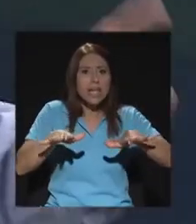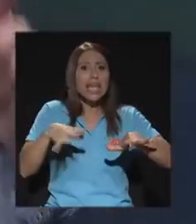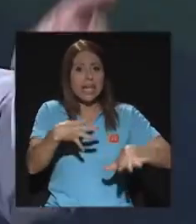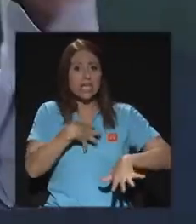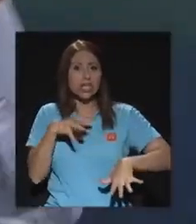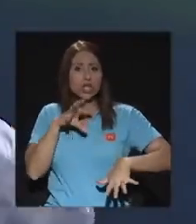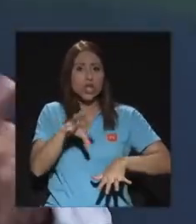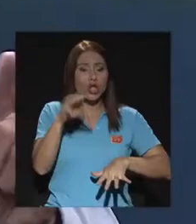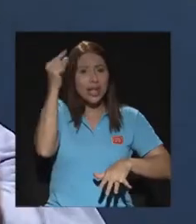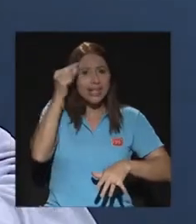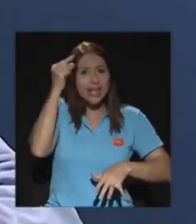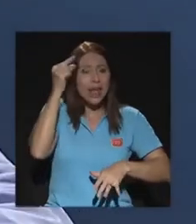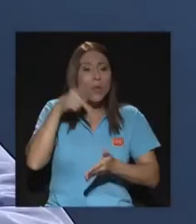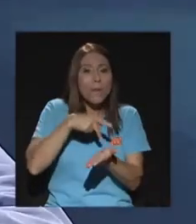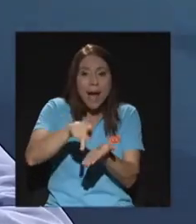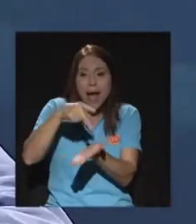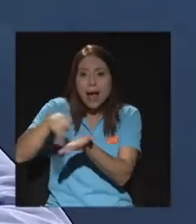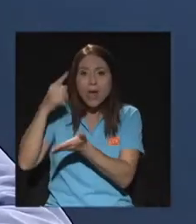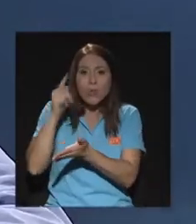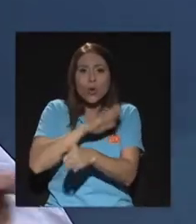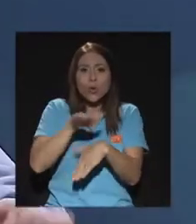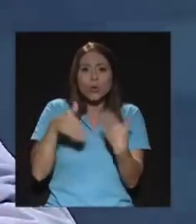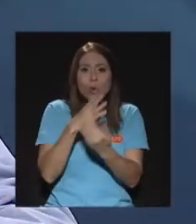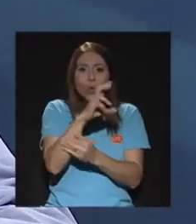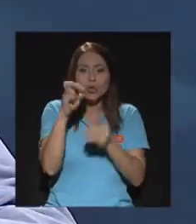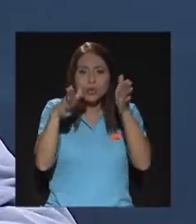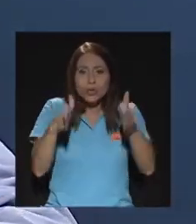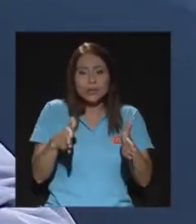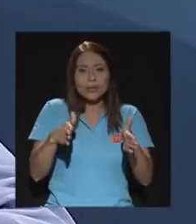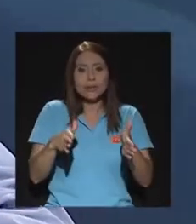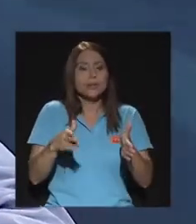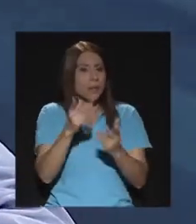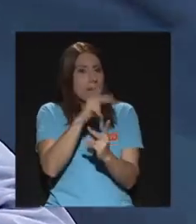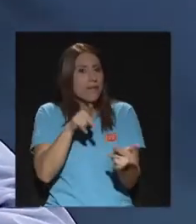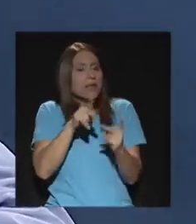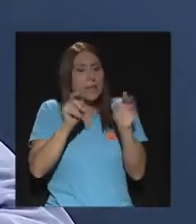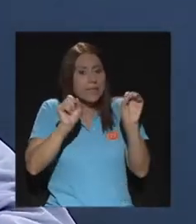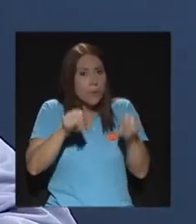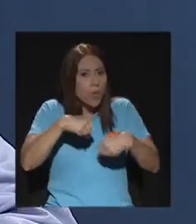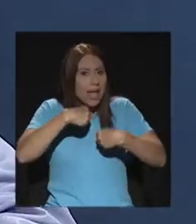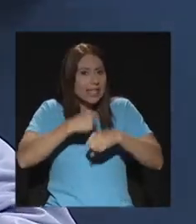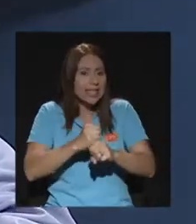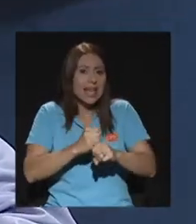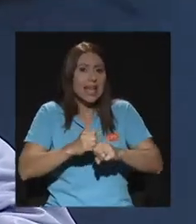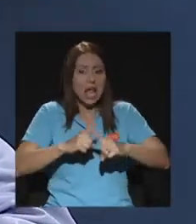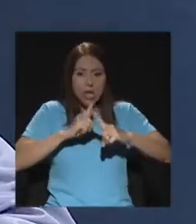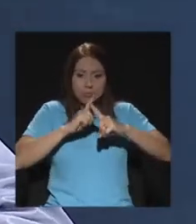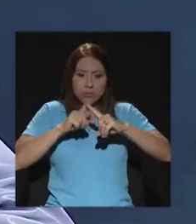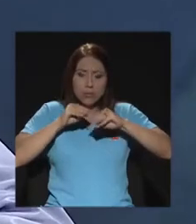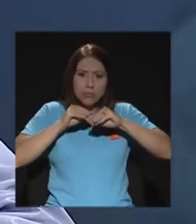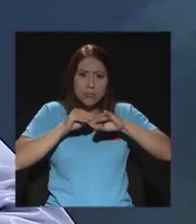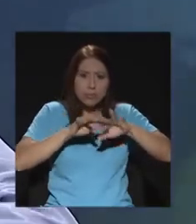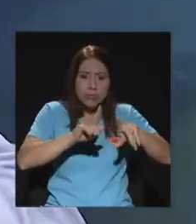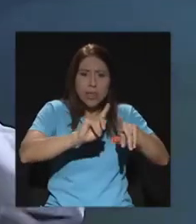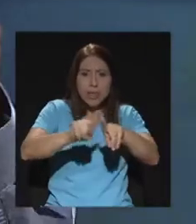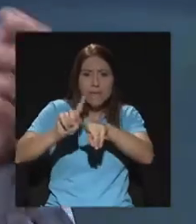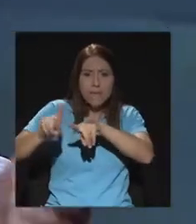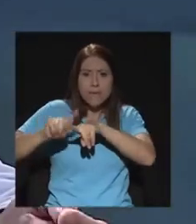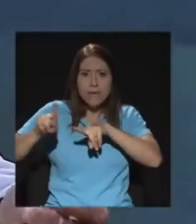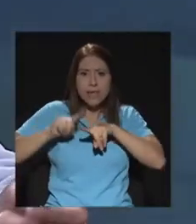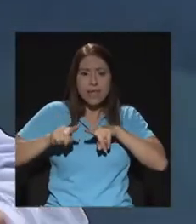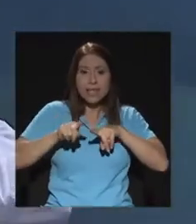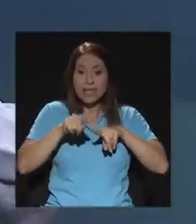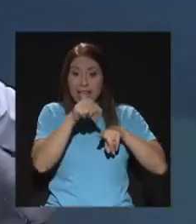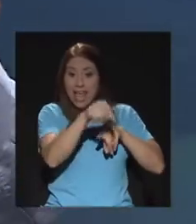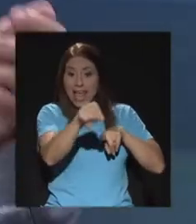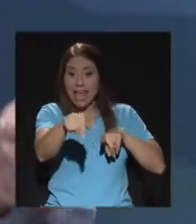Estado, pagado por todos los costarricenses, y que perfectamente se pueden hacer multiplexaciones y entregar a esos